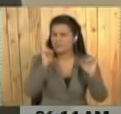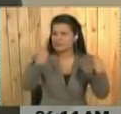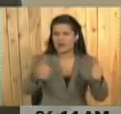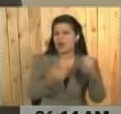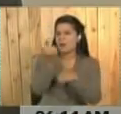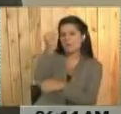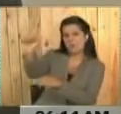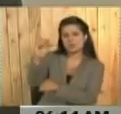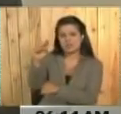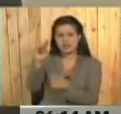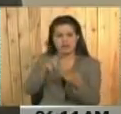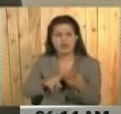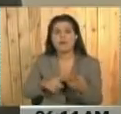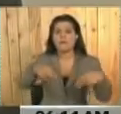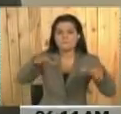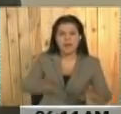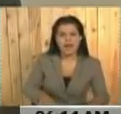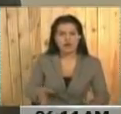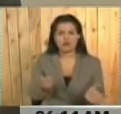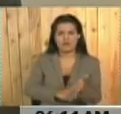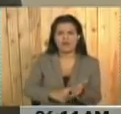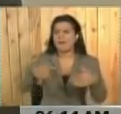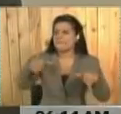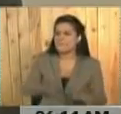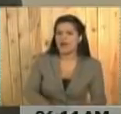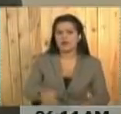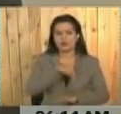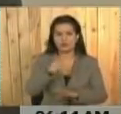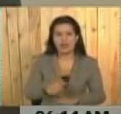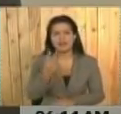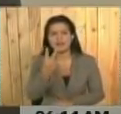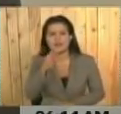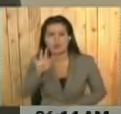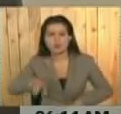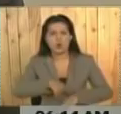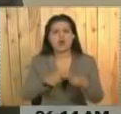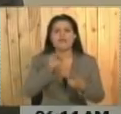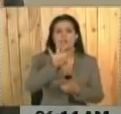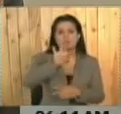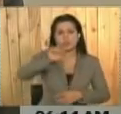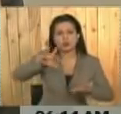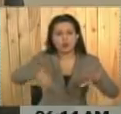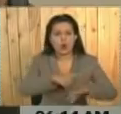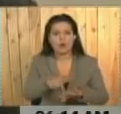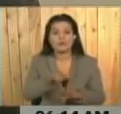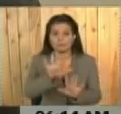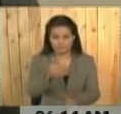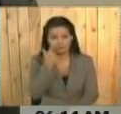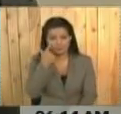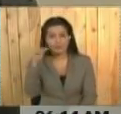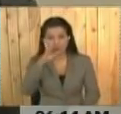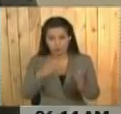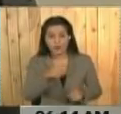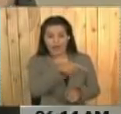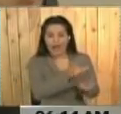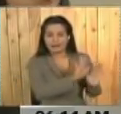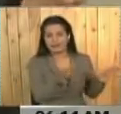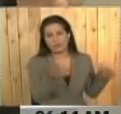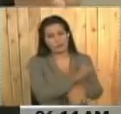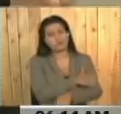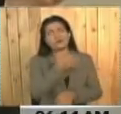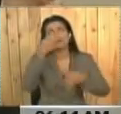paros a paros nacionales de 24 horas de 48 horas Prepárense los venezolanos que esa es la receta que